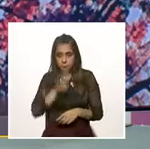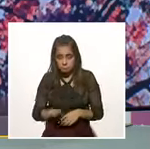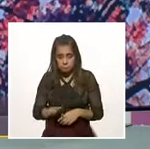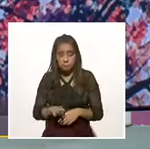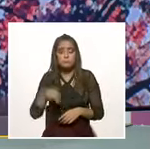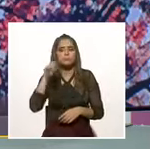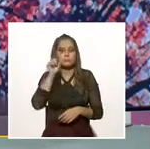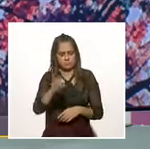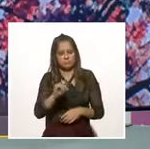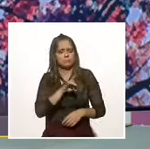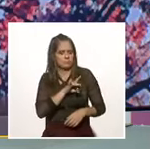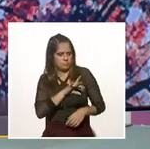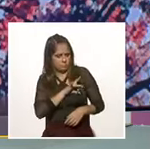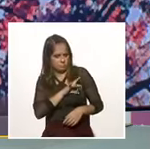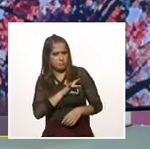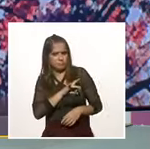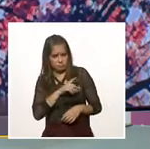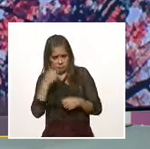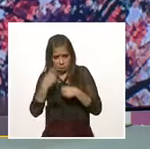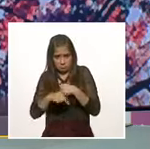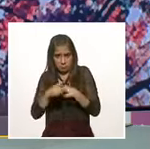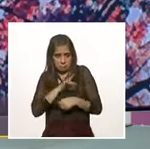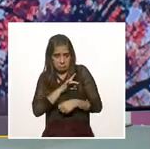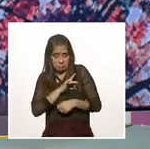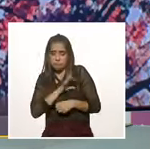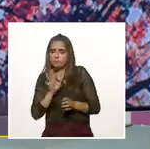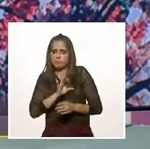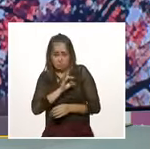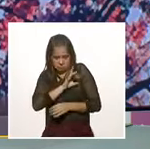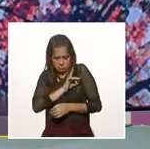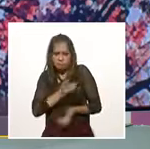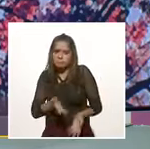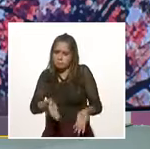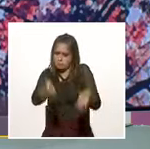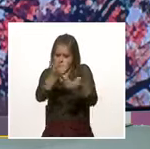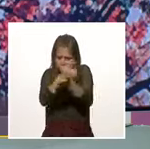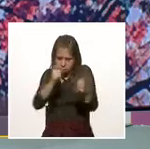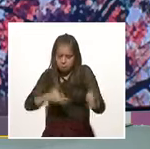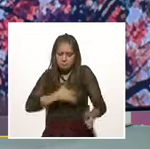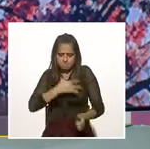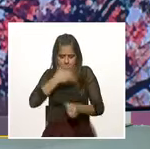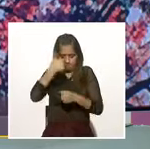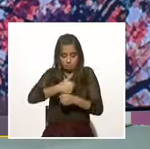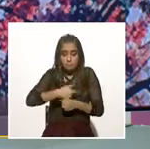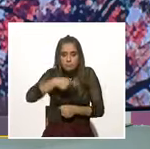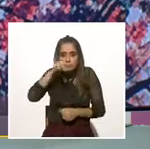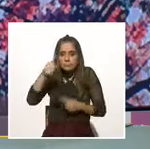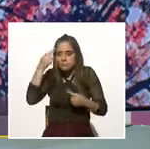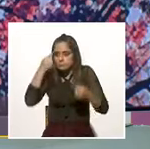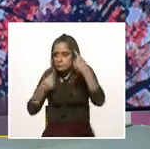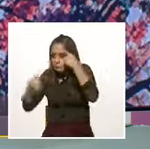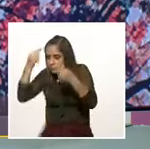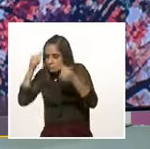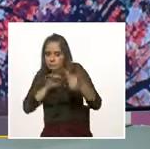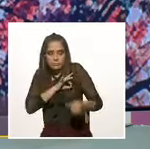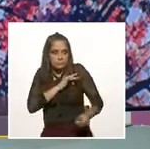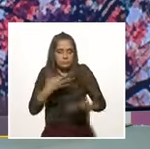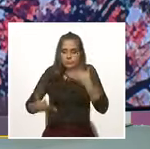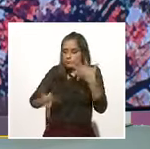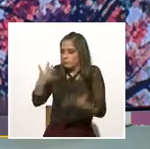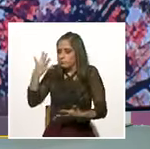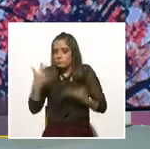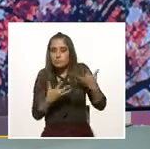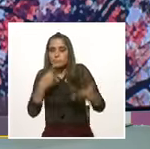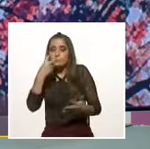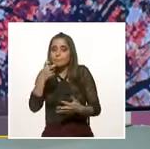miedo no es un hecho nocivo cuando se le da su debida dimensión, en cambio cuando dejamos que se convierta en pánico, eso sí puede ser